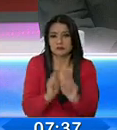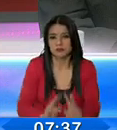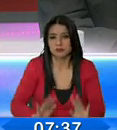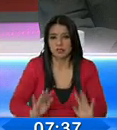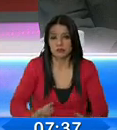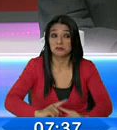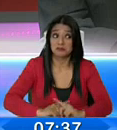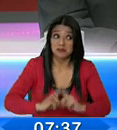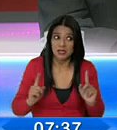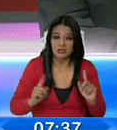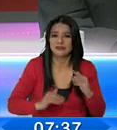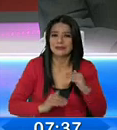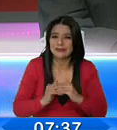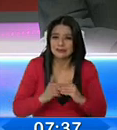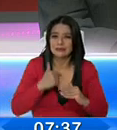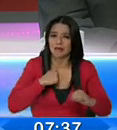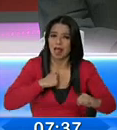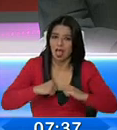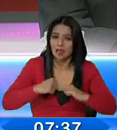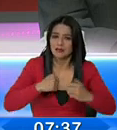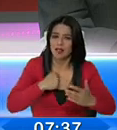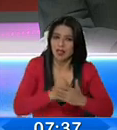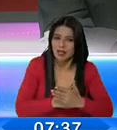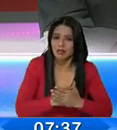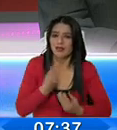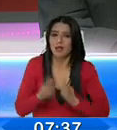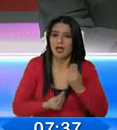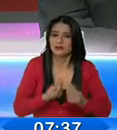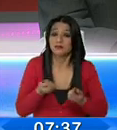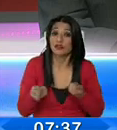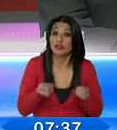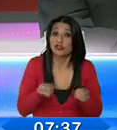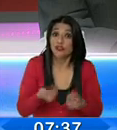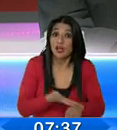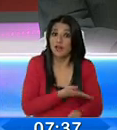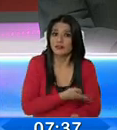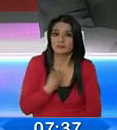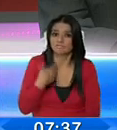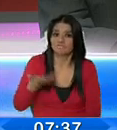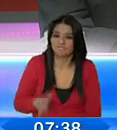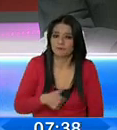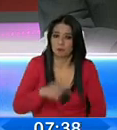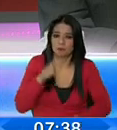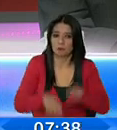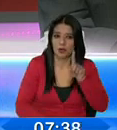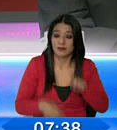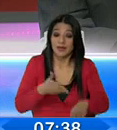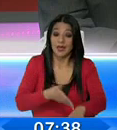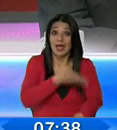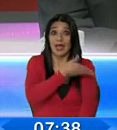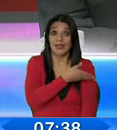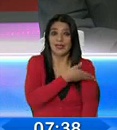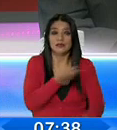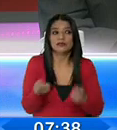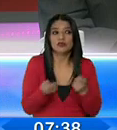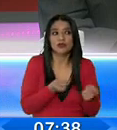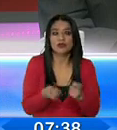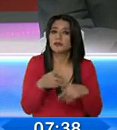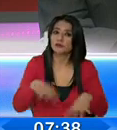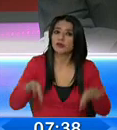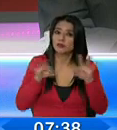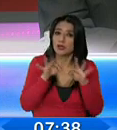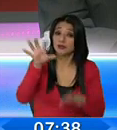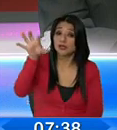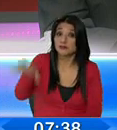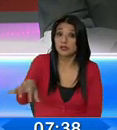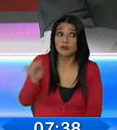lo cual limita severamente el principio del control previo. El control previo es un control concurrente que permitiría al